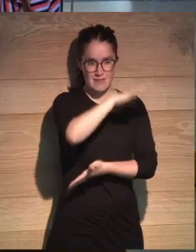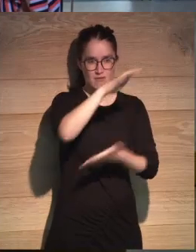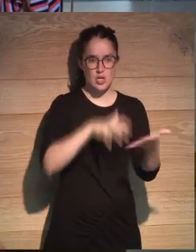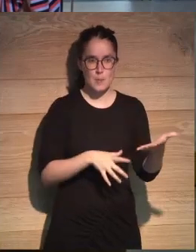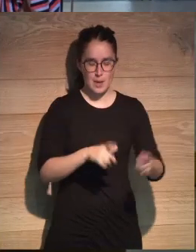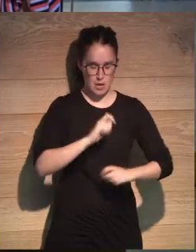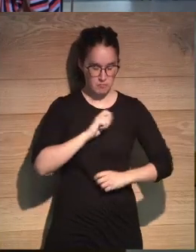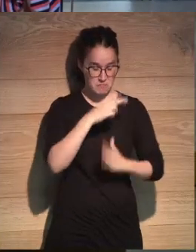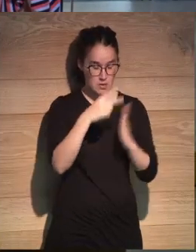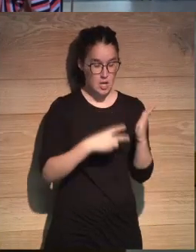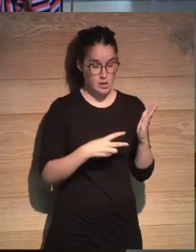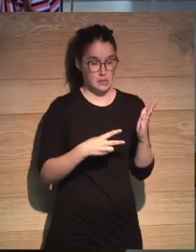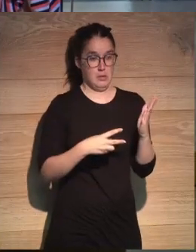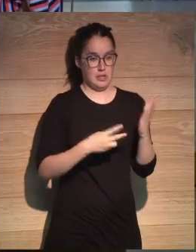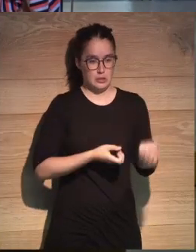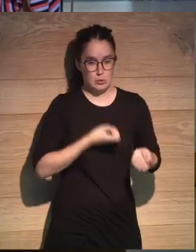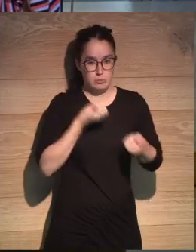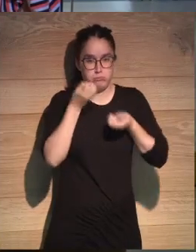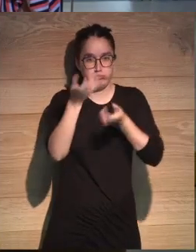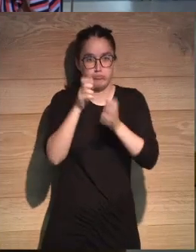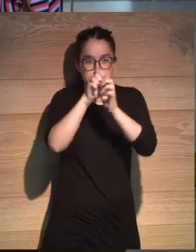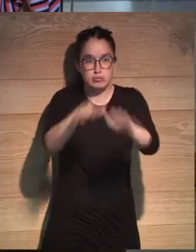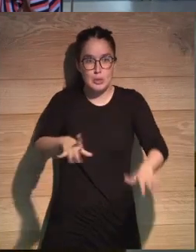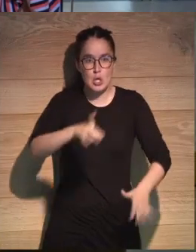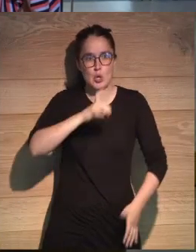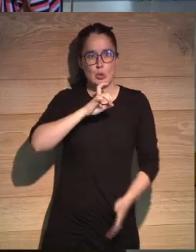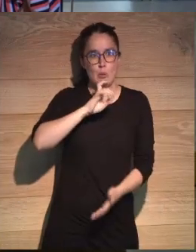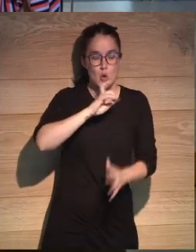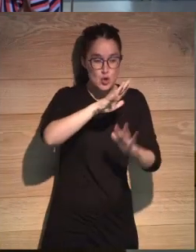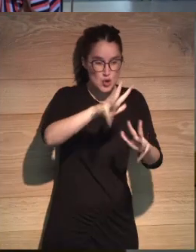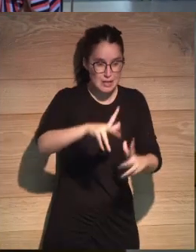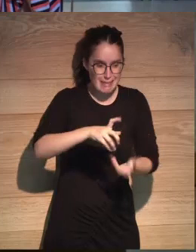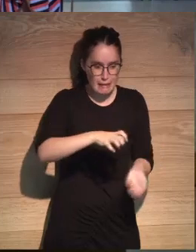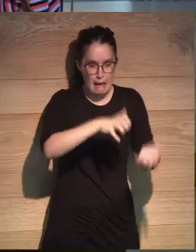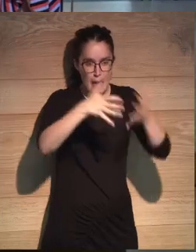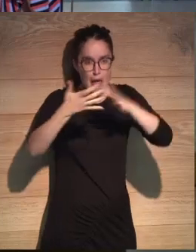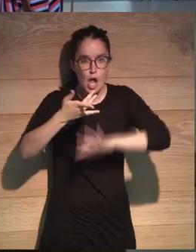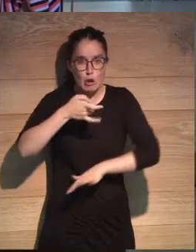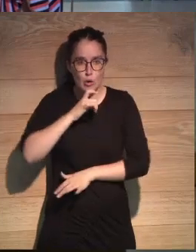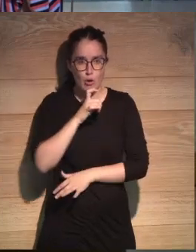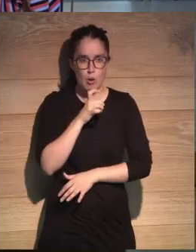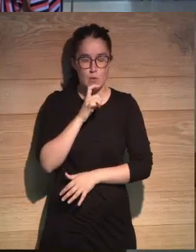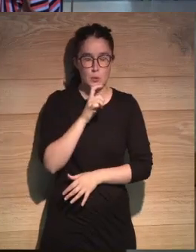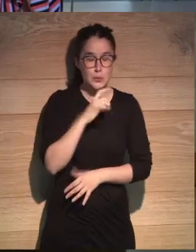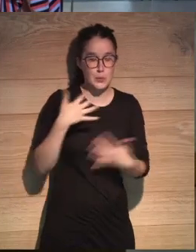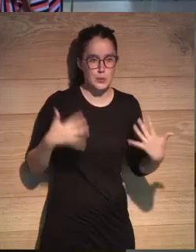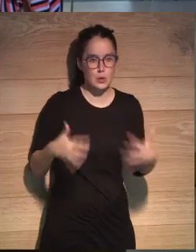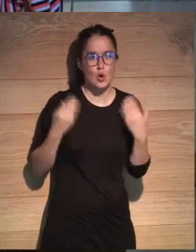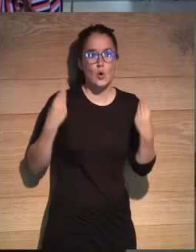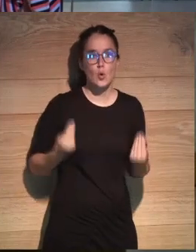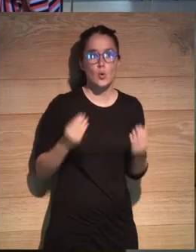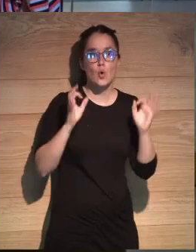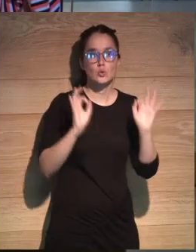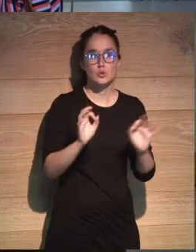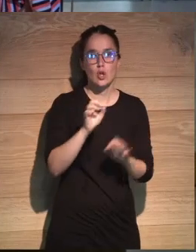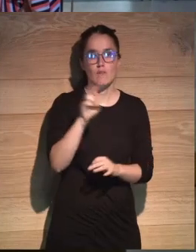cuando pensamos, ¿y cómo narices cuento yo esto a la gente? ¿De dónde? ¿Qué noticias saco yo de aquí, ¿no? De hecho, Verónica